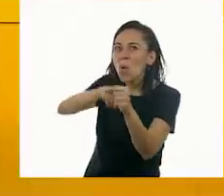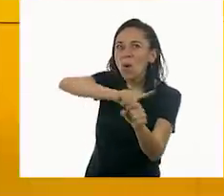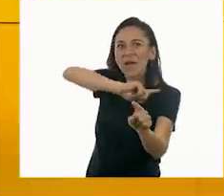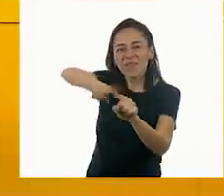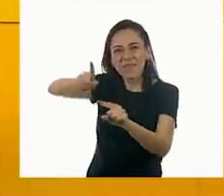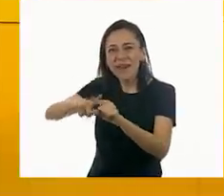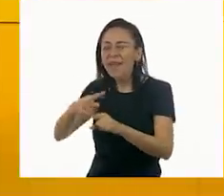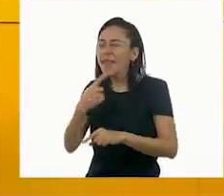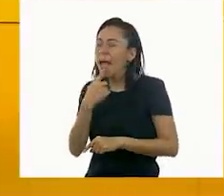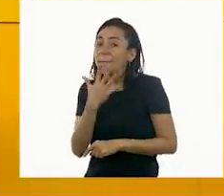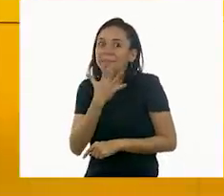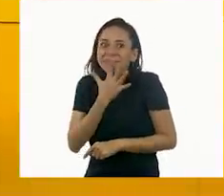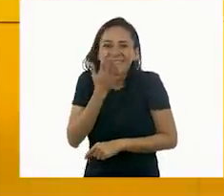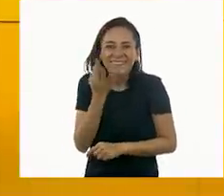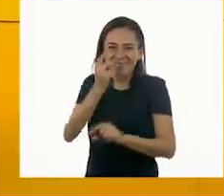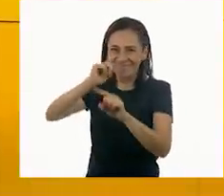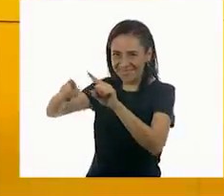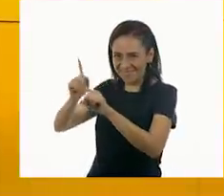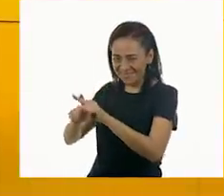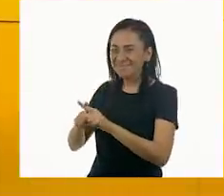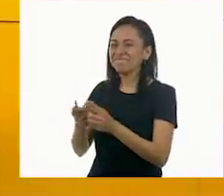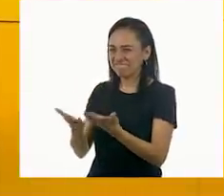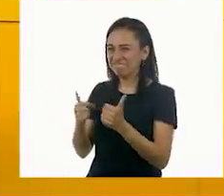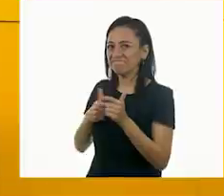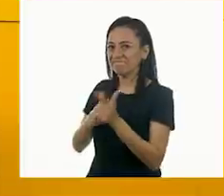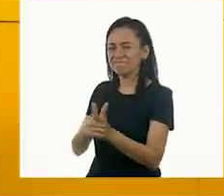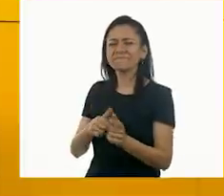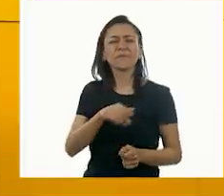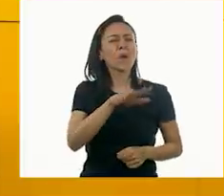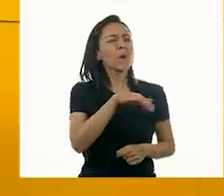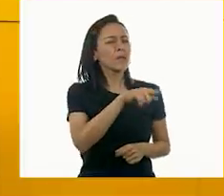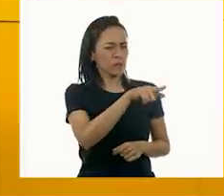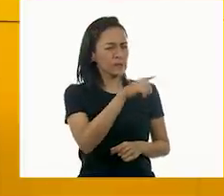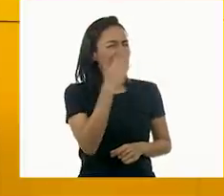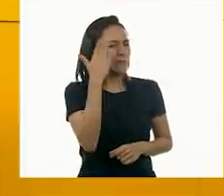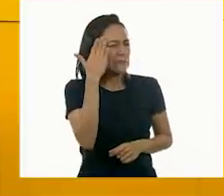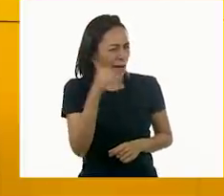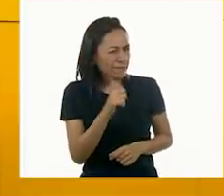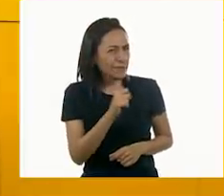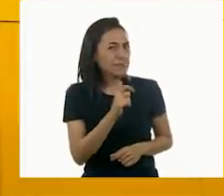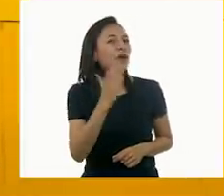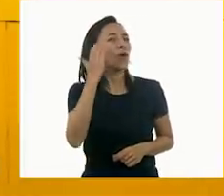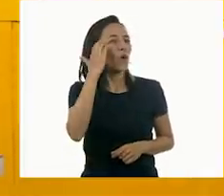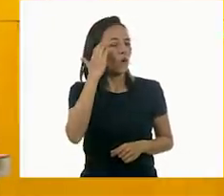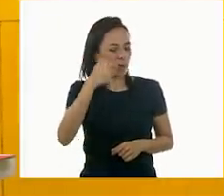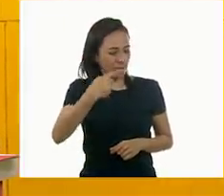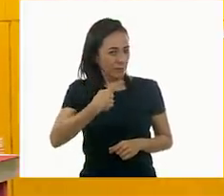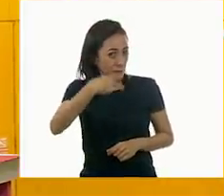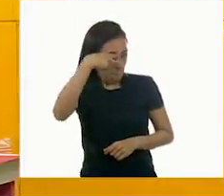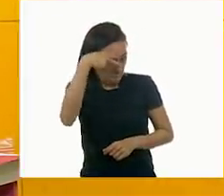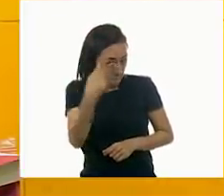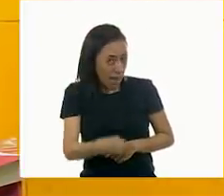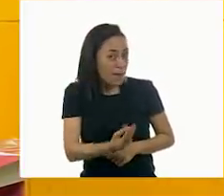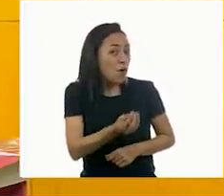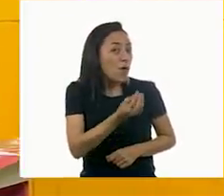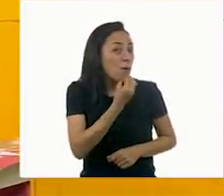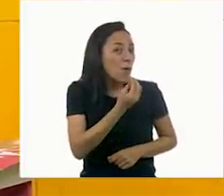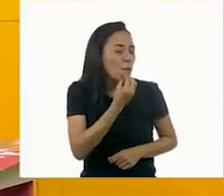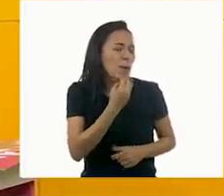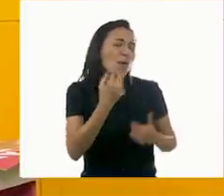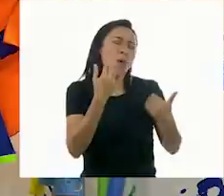Pues, ¿tú reconoces un alimento que en México es muy